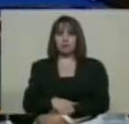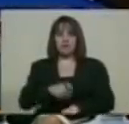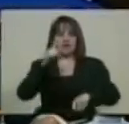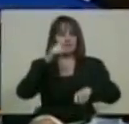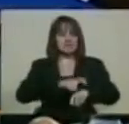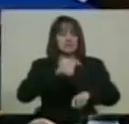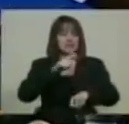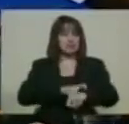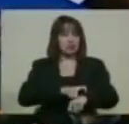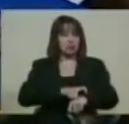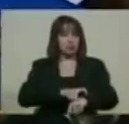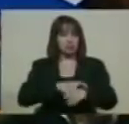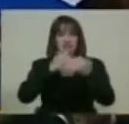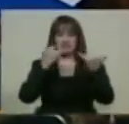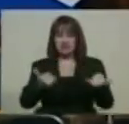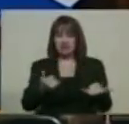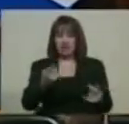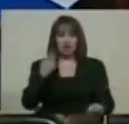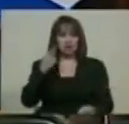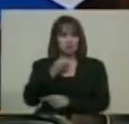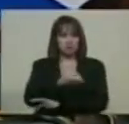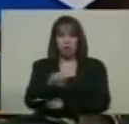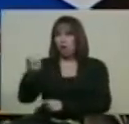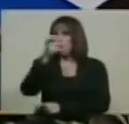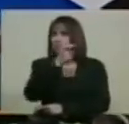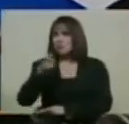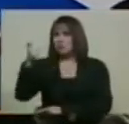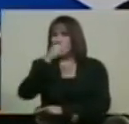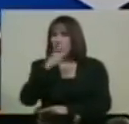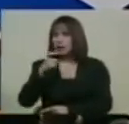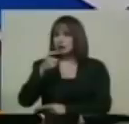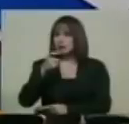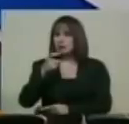donde hay que ir a buscar la inspiración.